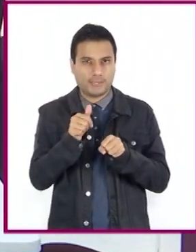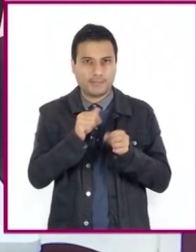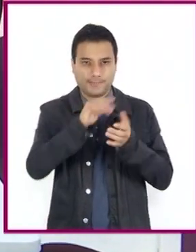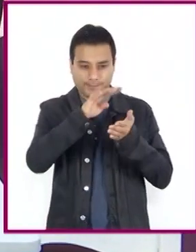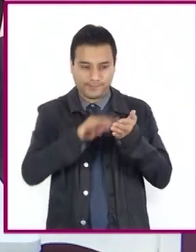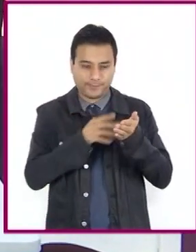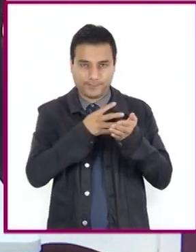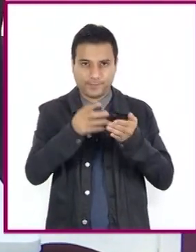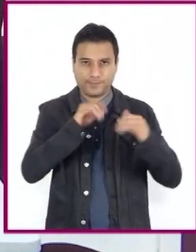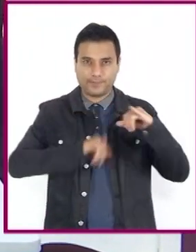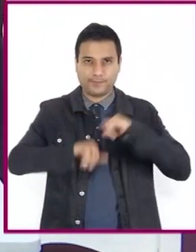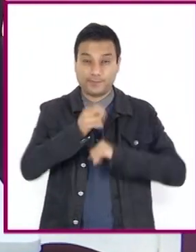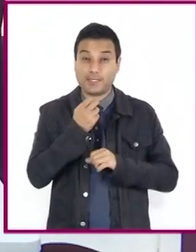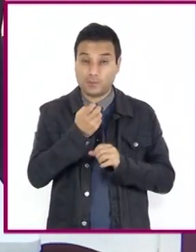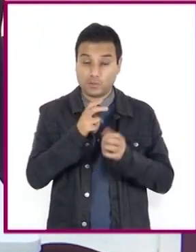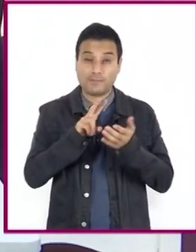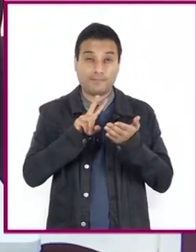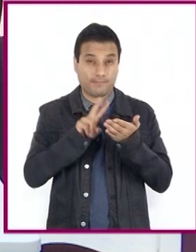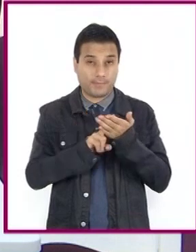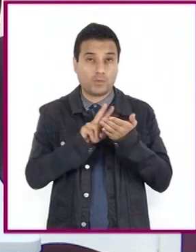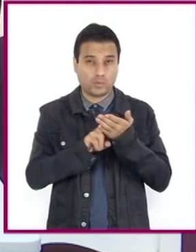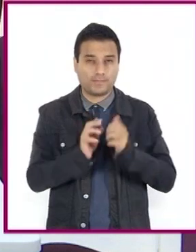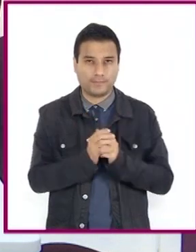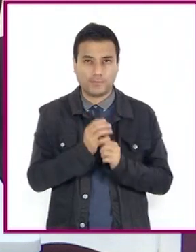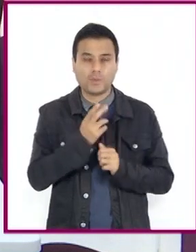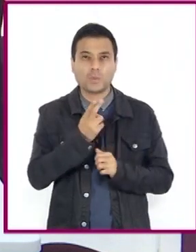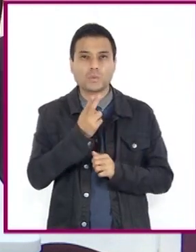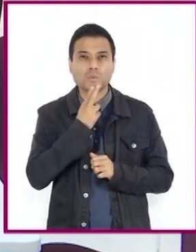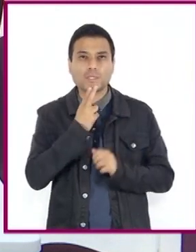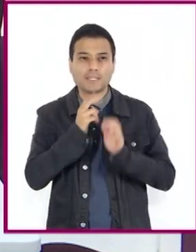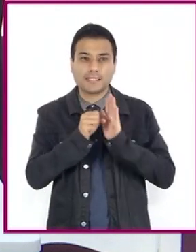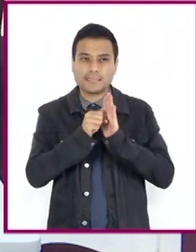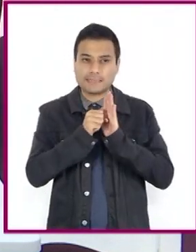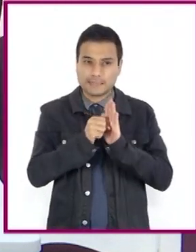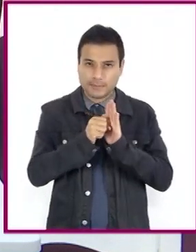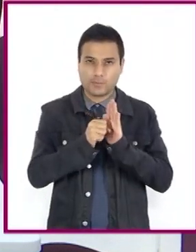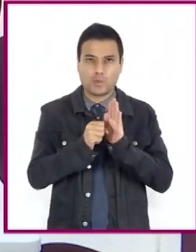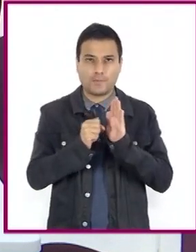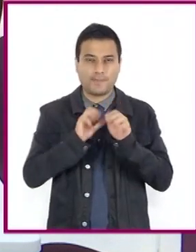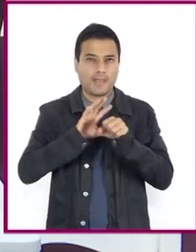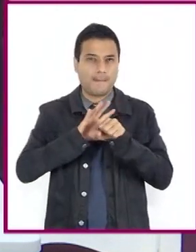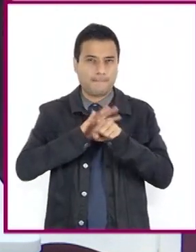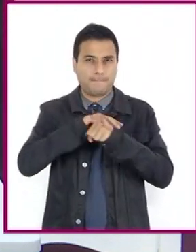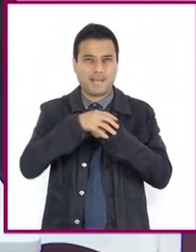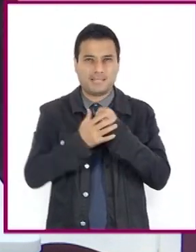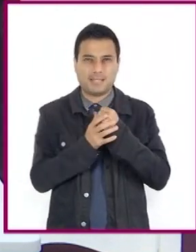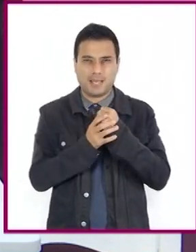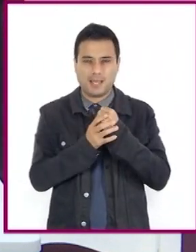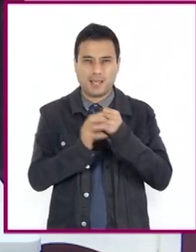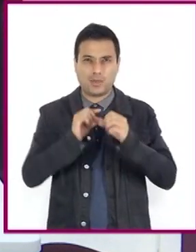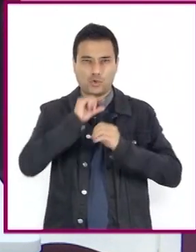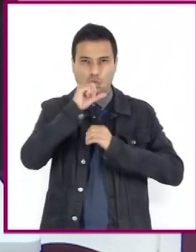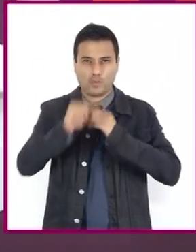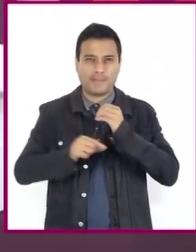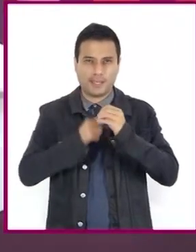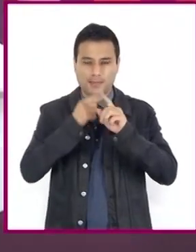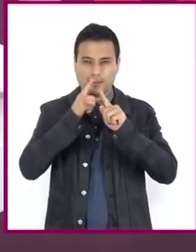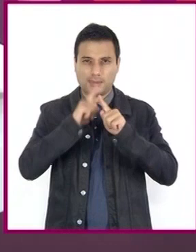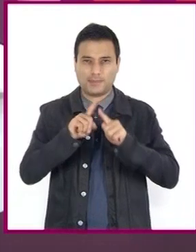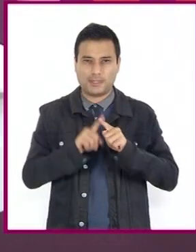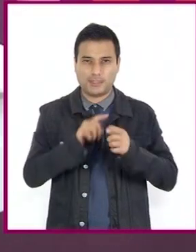importantes en esta sesión, pues utilizaremos los símbolos y las masas atómicas de diferentes elementos.